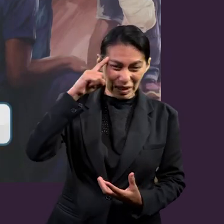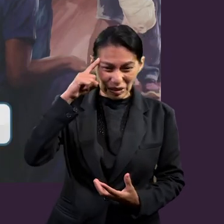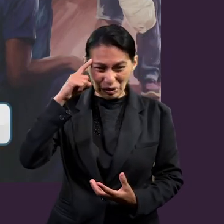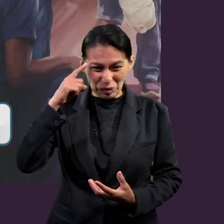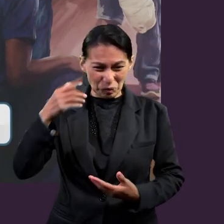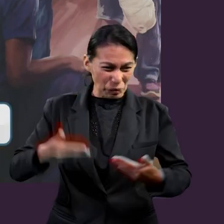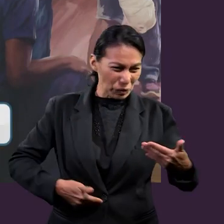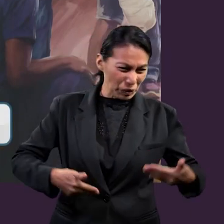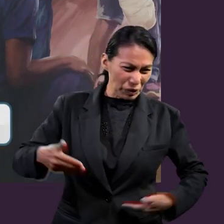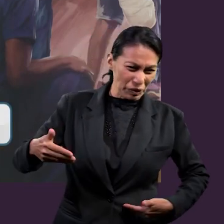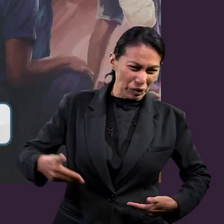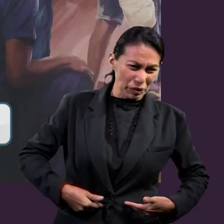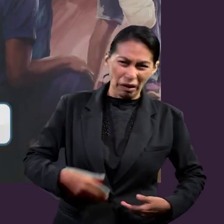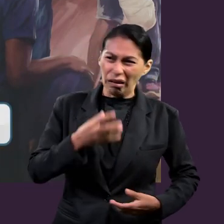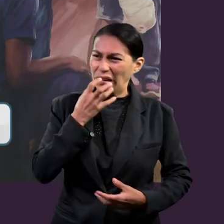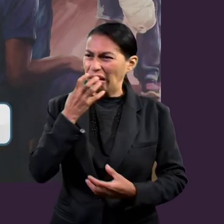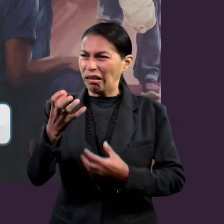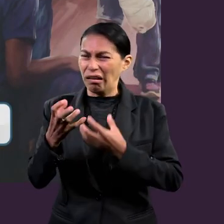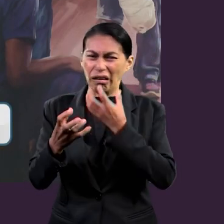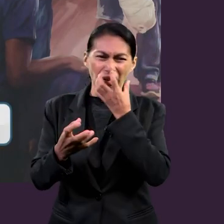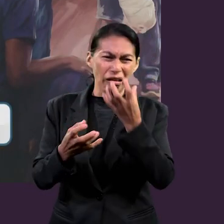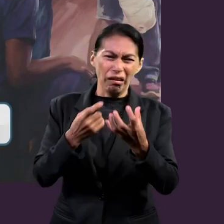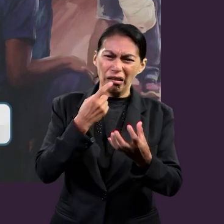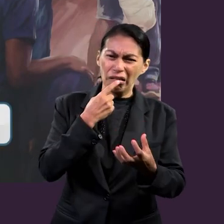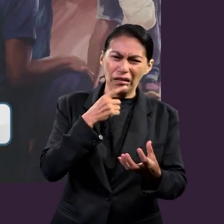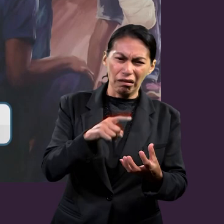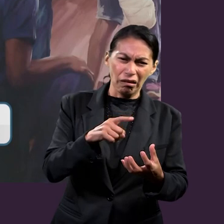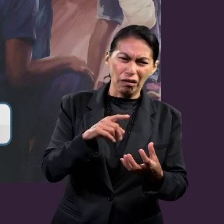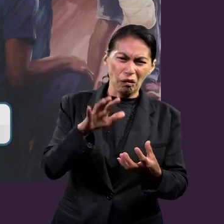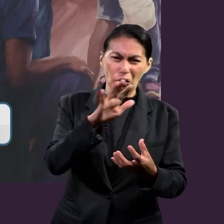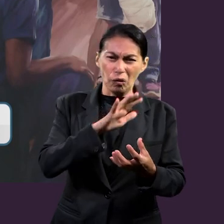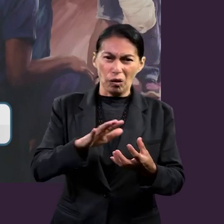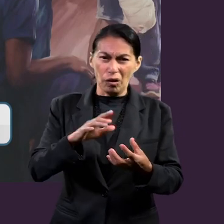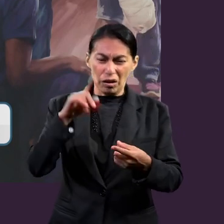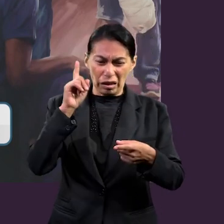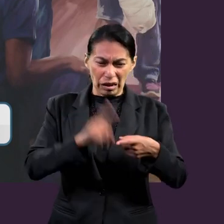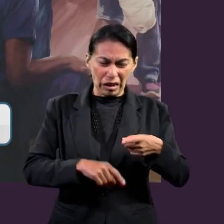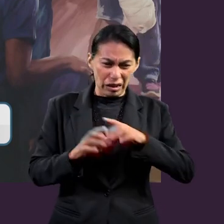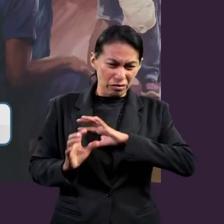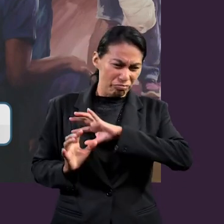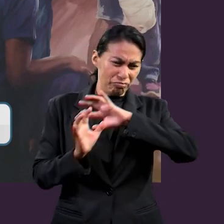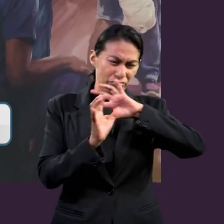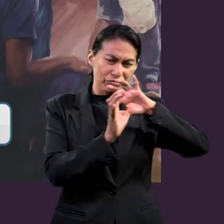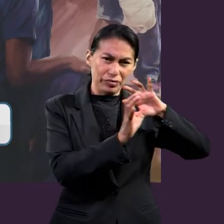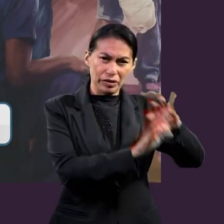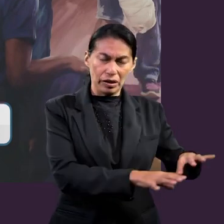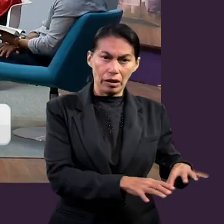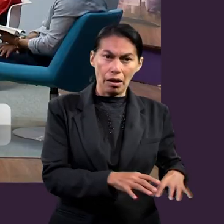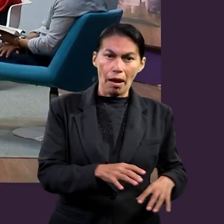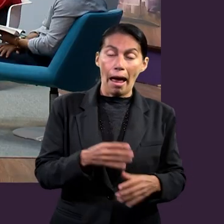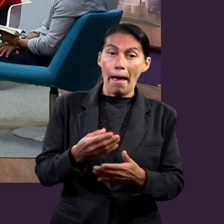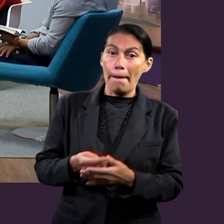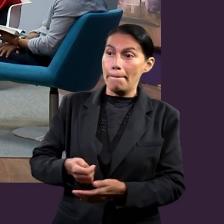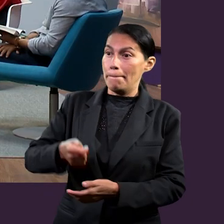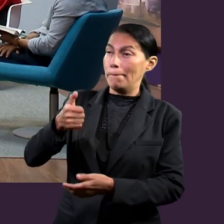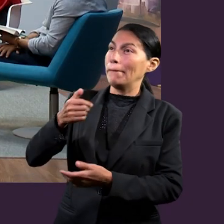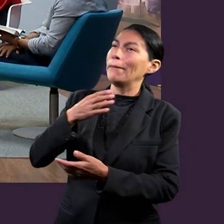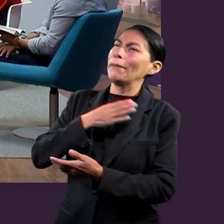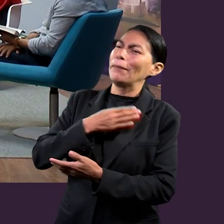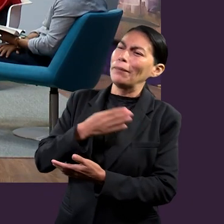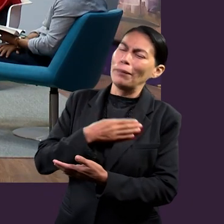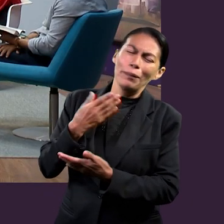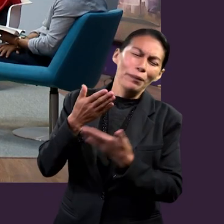toda amargura, enojo, ira, critería, maledicencia y toda malicia. Antes sed